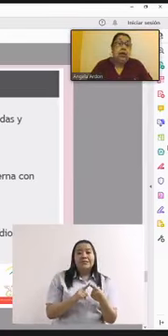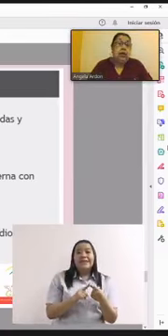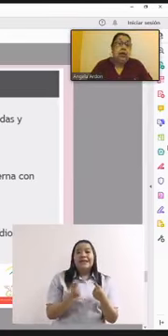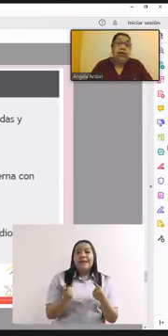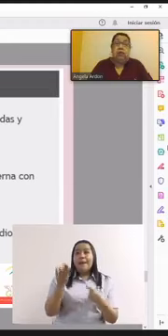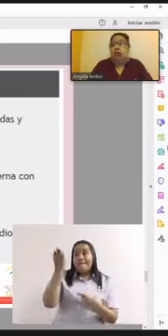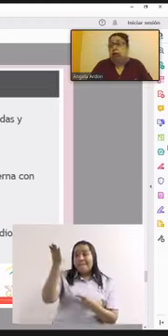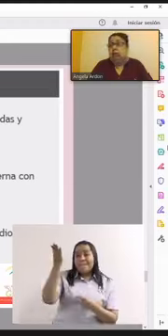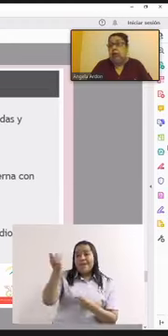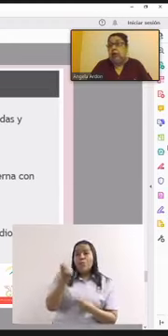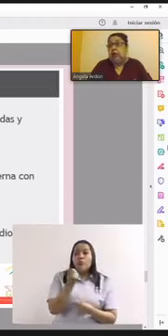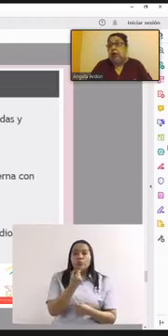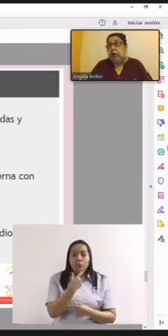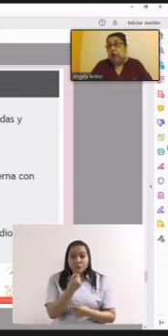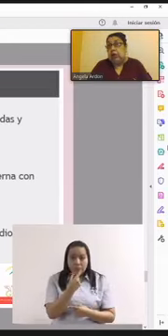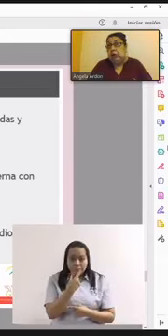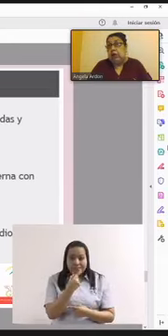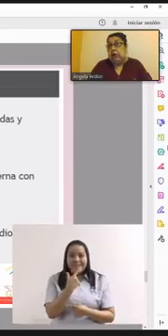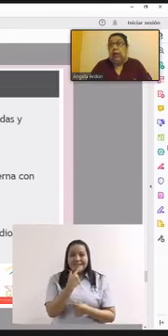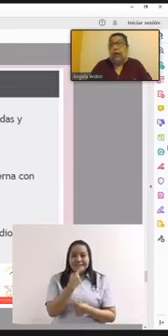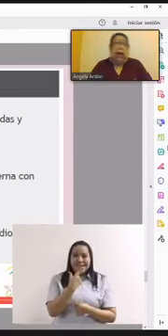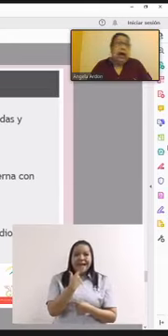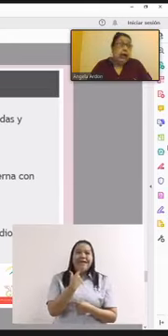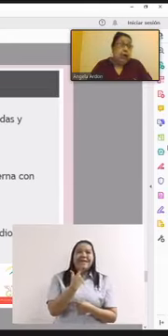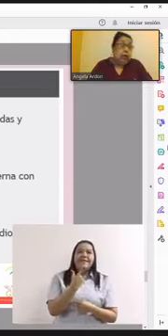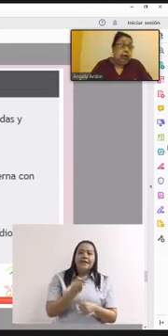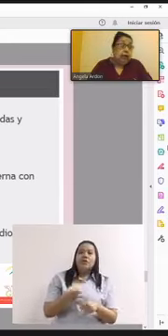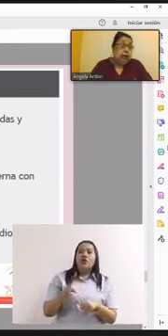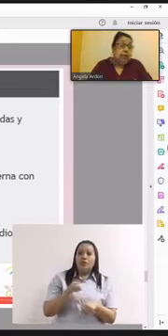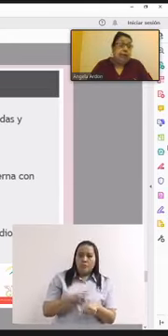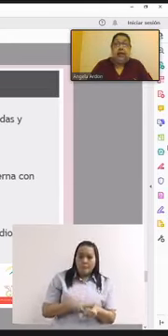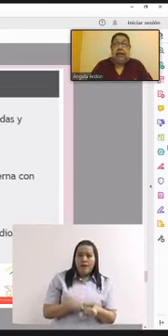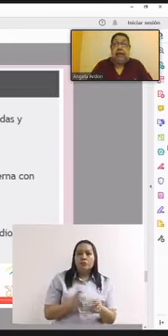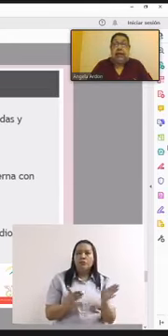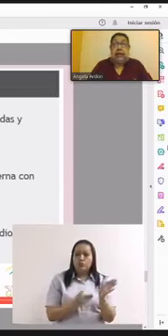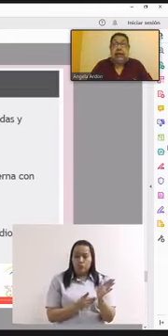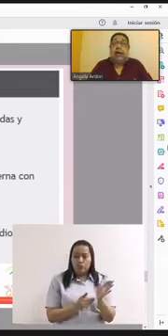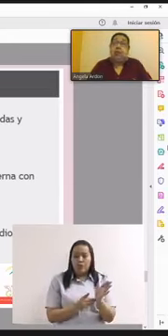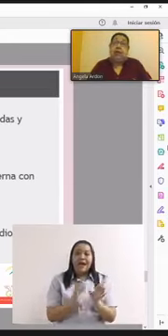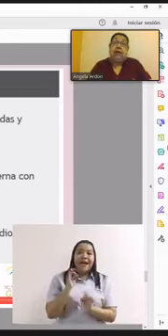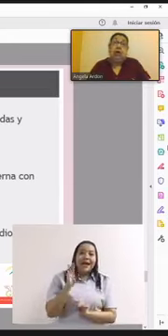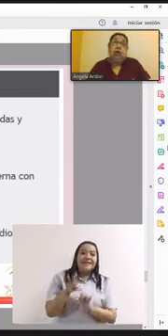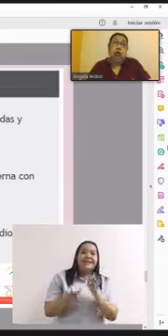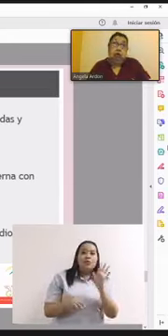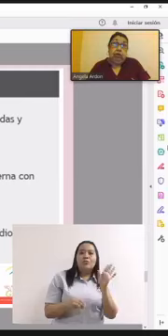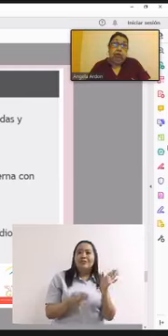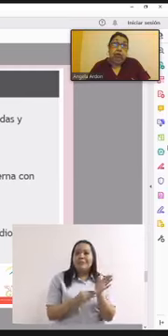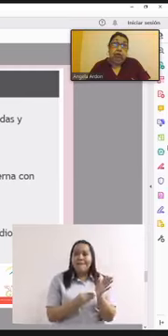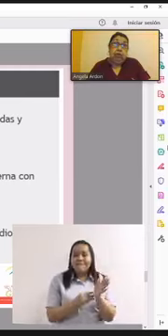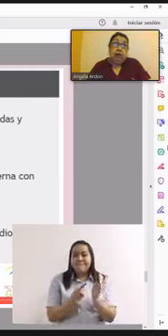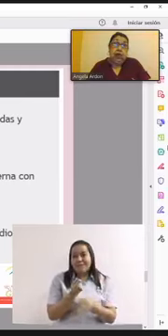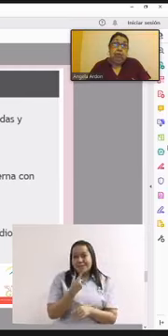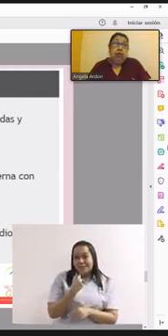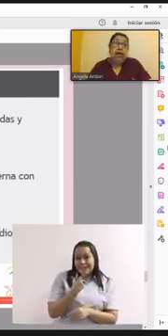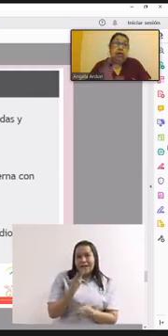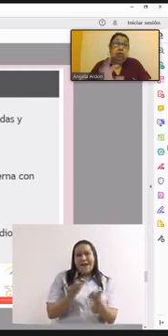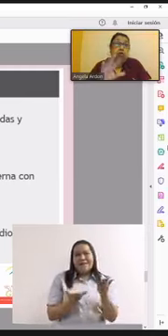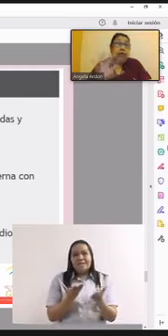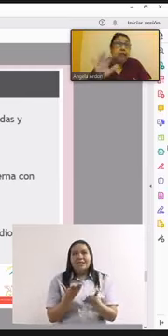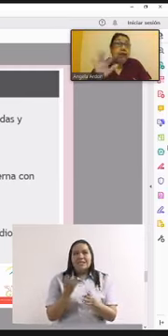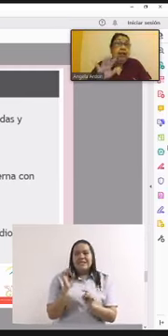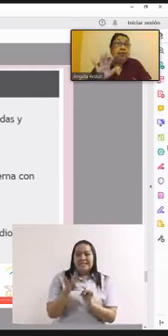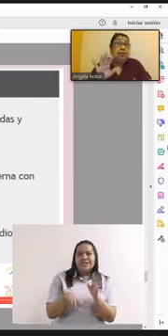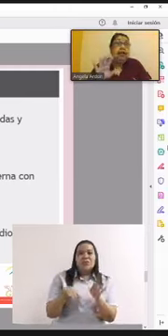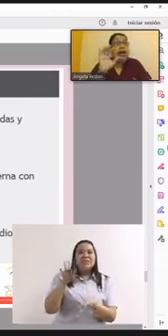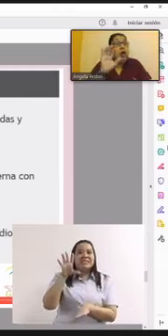en algunos antibióticos y en los quimios. Hay unas medicinas que después de 5 dosis, ¿verdad? Que eso ustedes